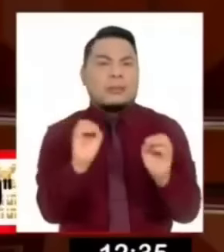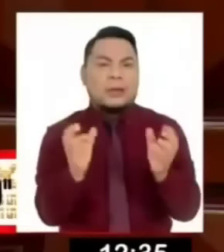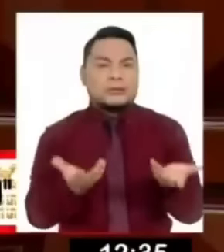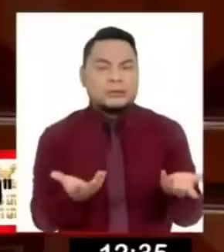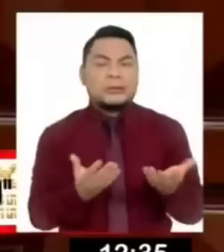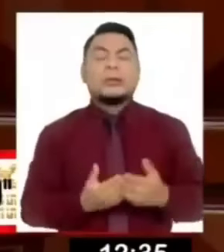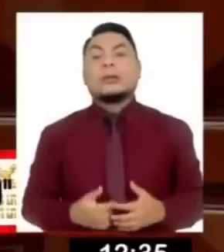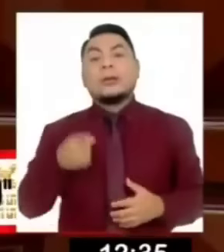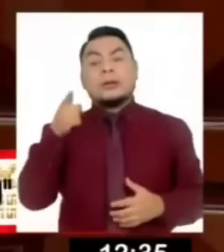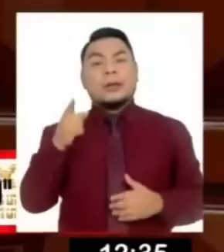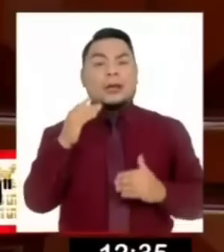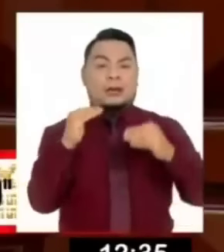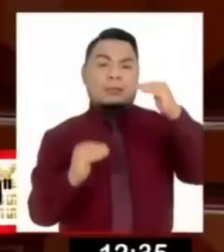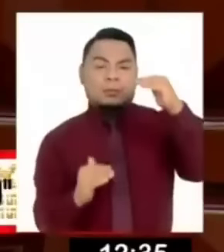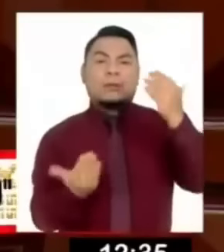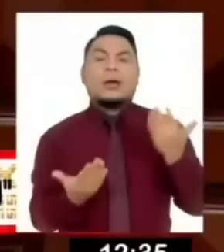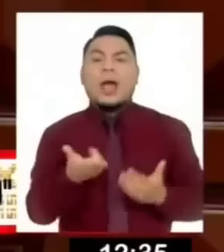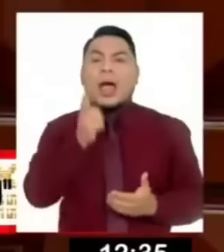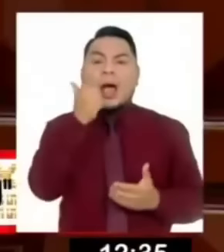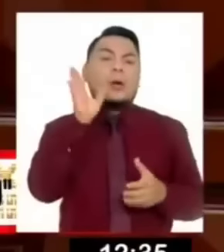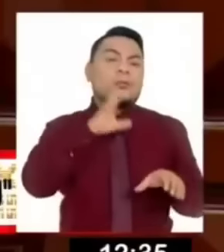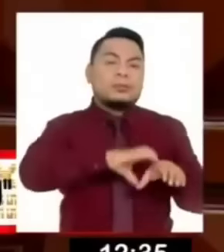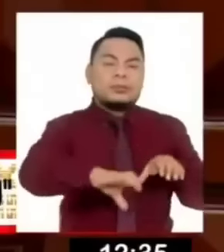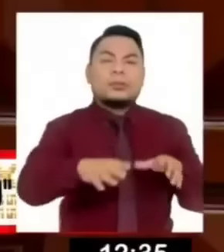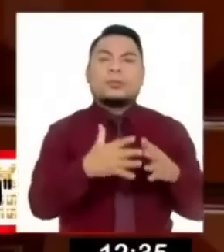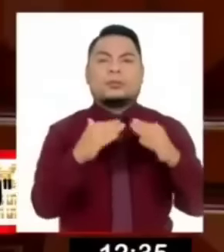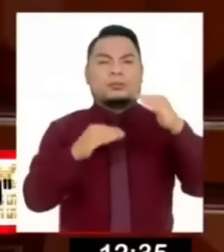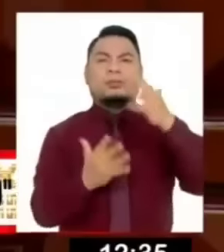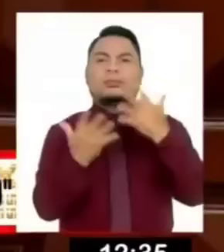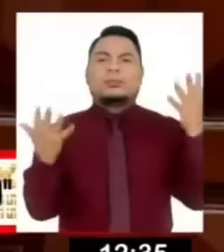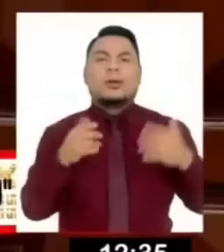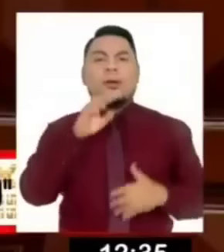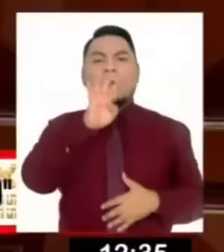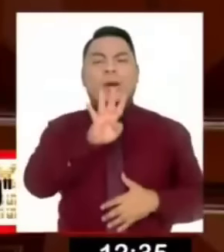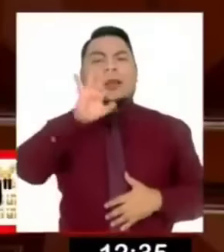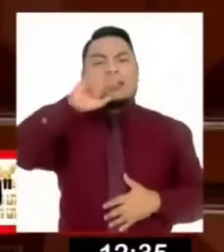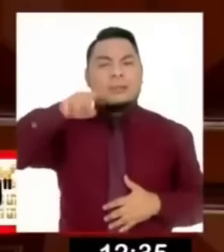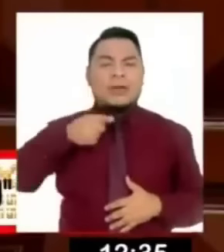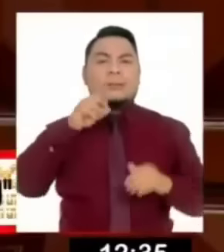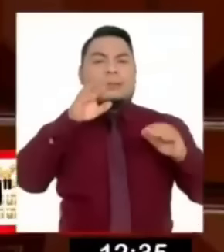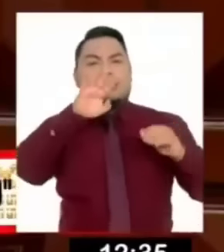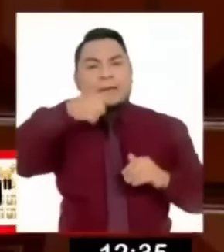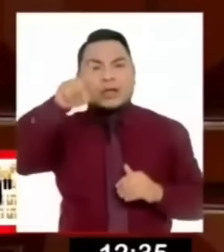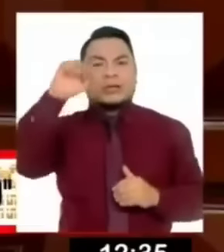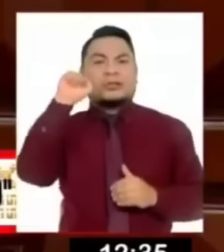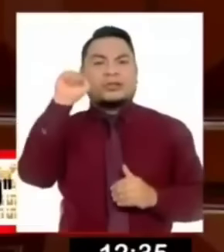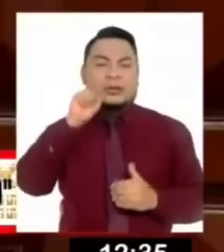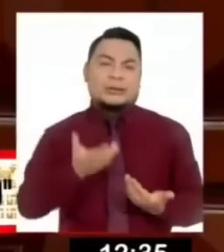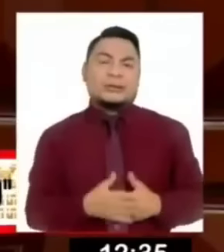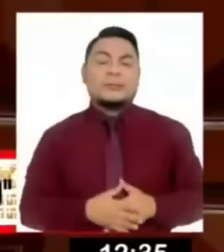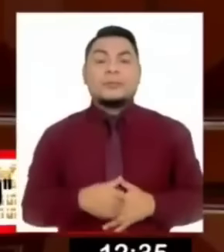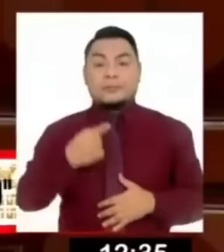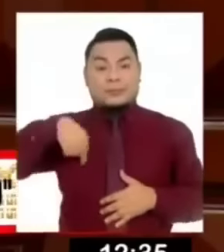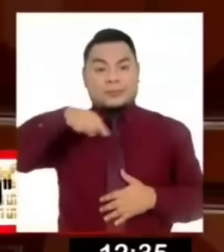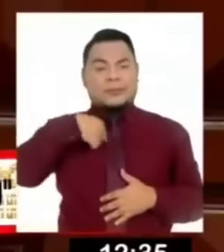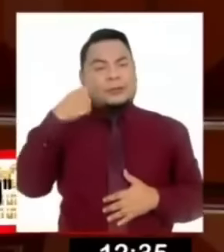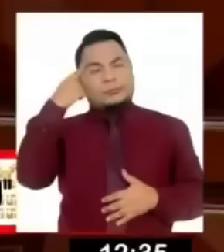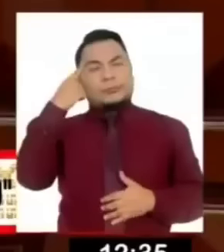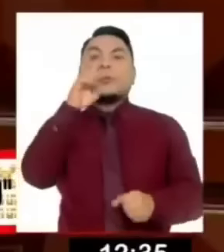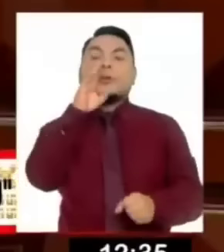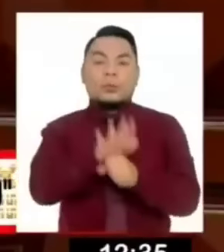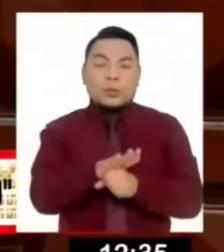La brecha de infraestructura de agua y saneamiento es de 49 mil millones de soles. Nuestro compromiso